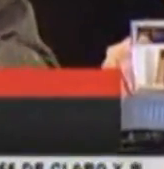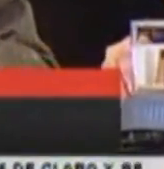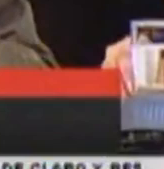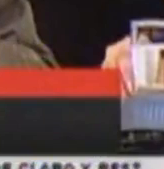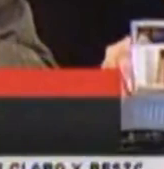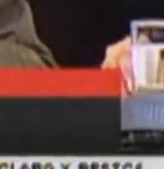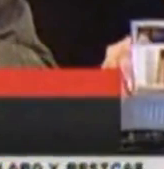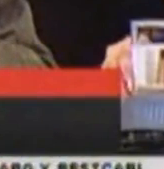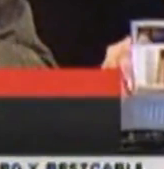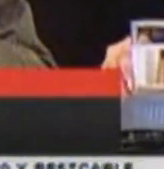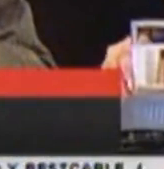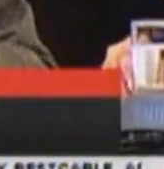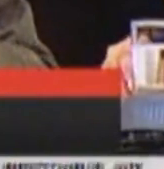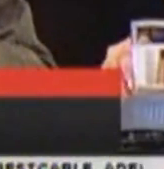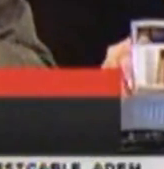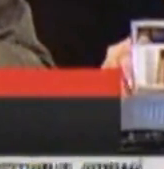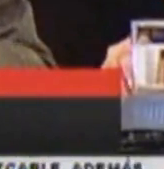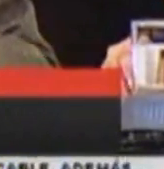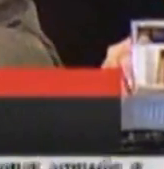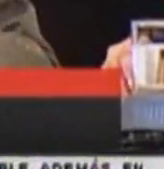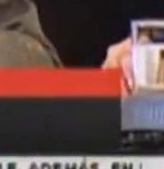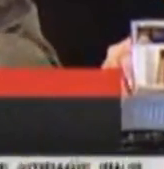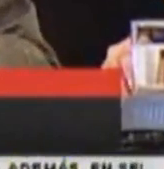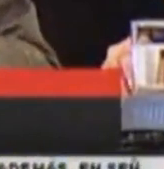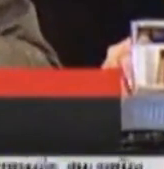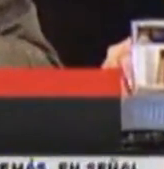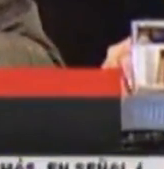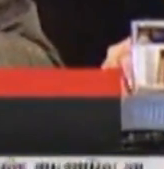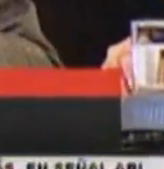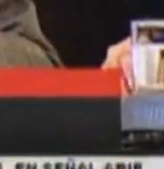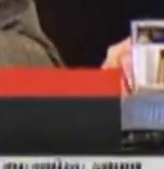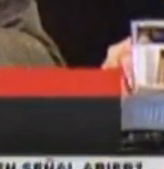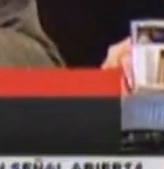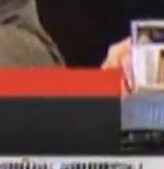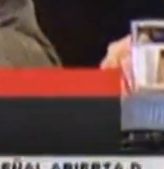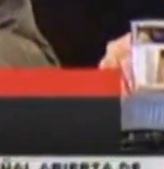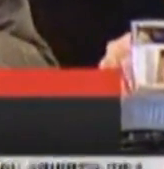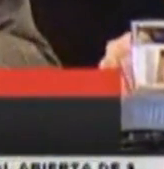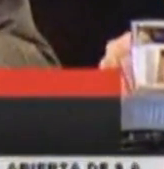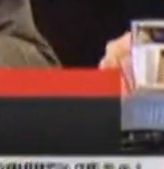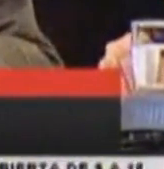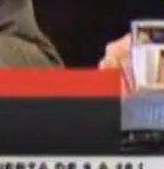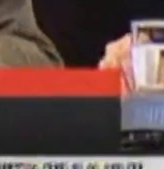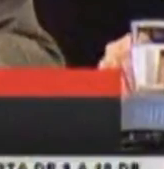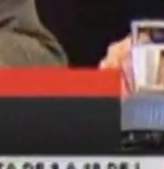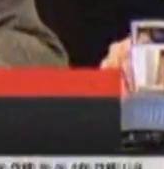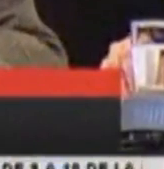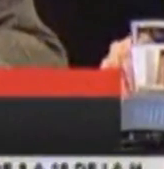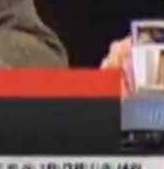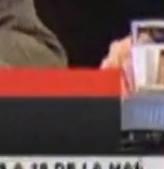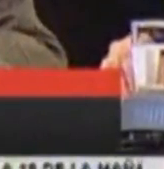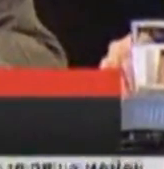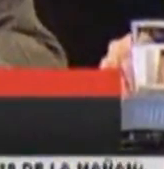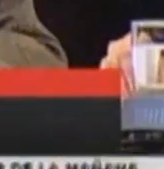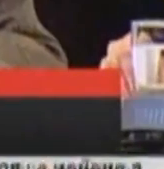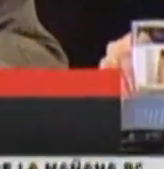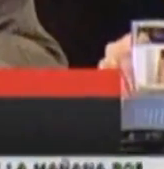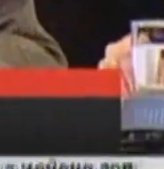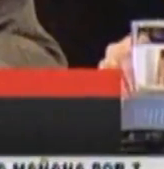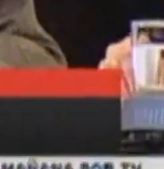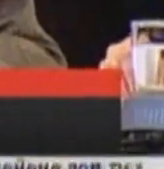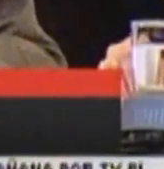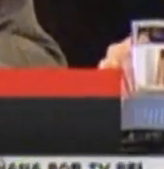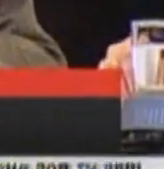política sectorial, pero eso le permite a un gobernador y a sus gerentes estudiar el tema en su territorio y venirnos con críticas. Eso es lo que queremos,